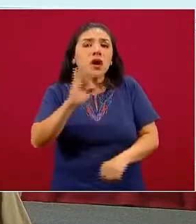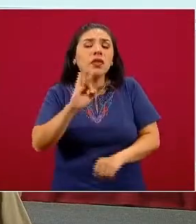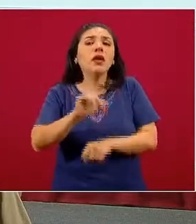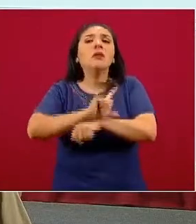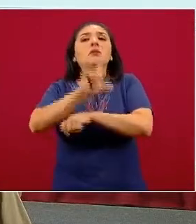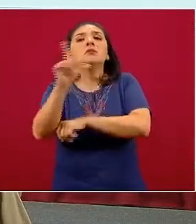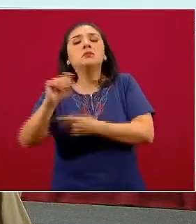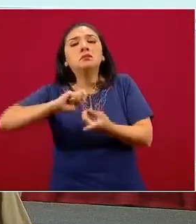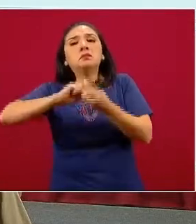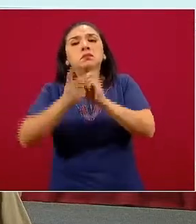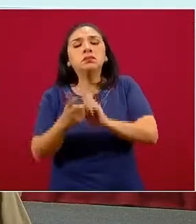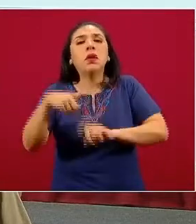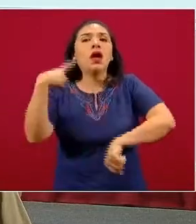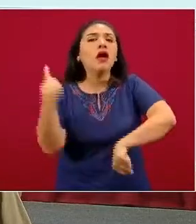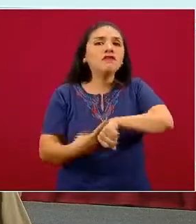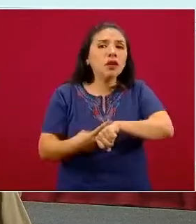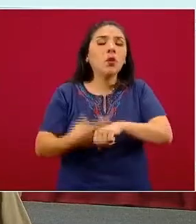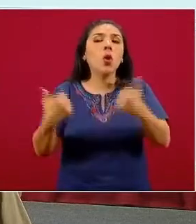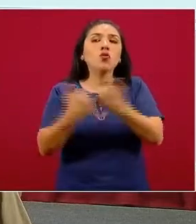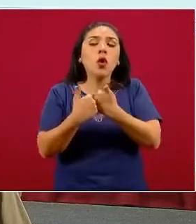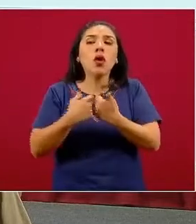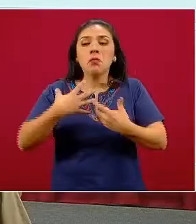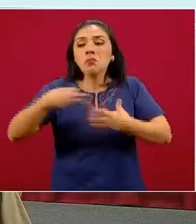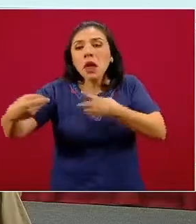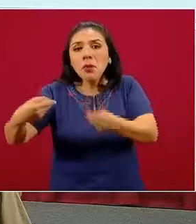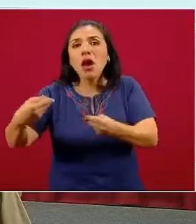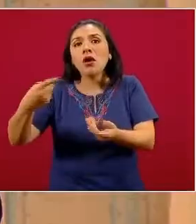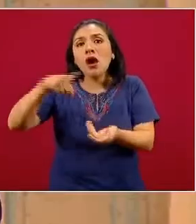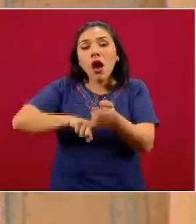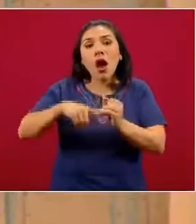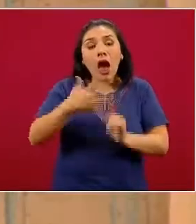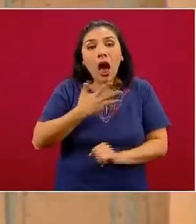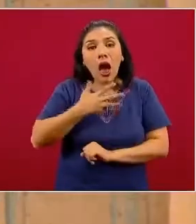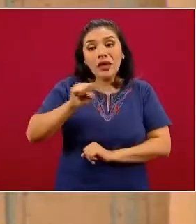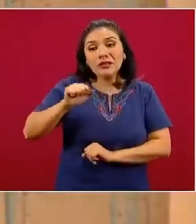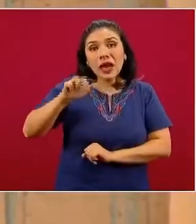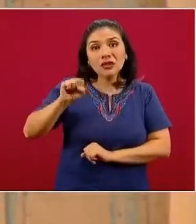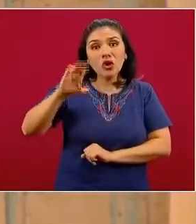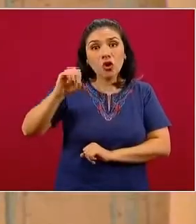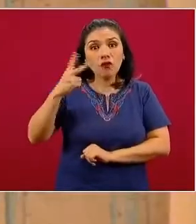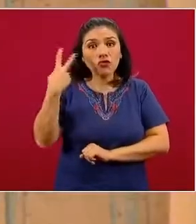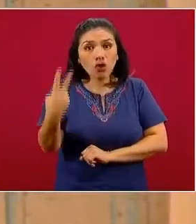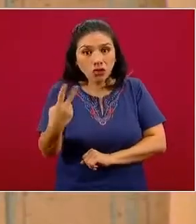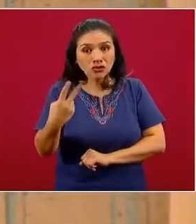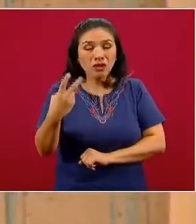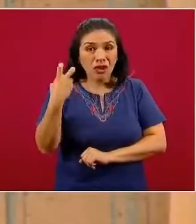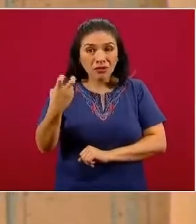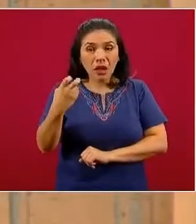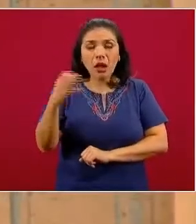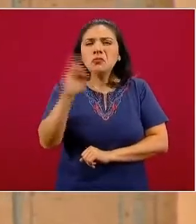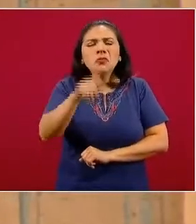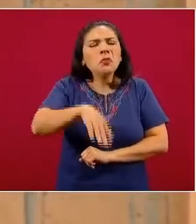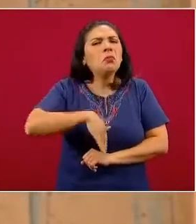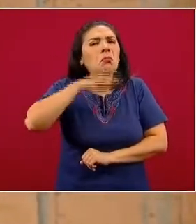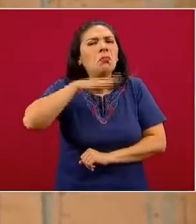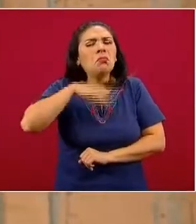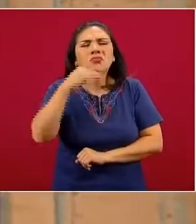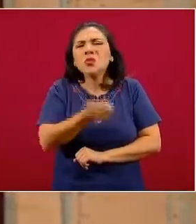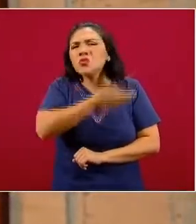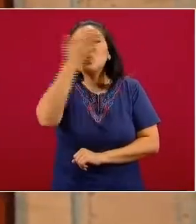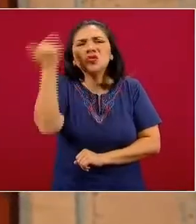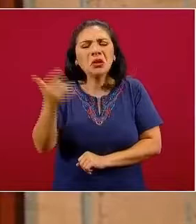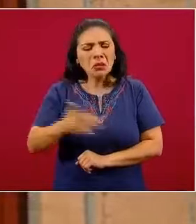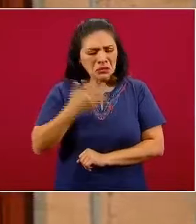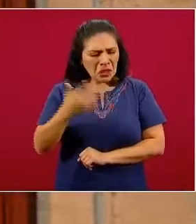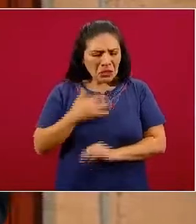contagiar si es que tienen COVID, si es que tienen el virus SARS-CoV-2 causante de COVID, aun cuando no lo sepan por el hecho de que no